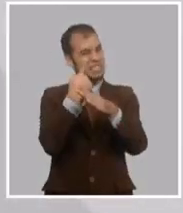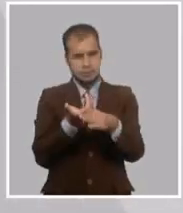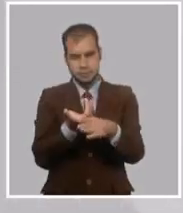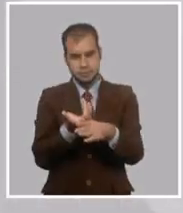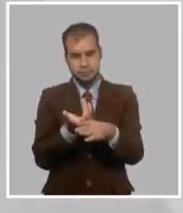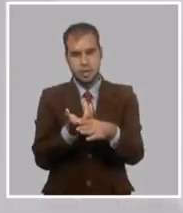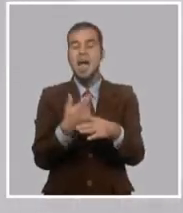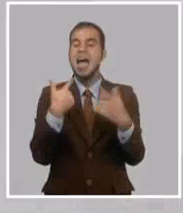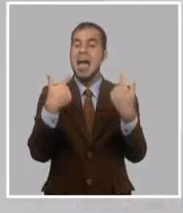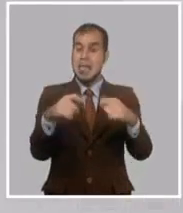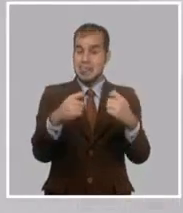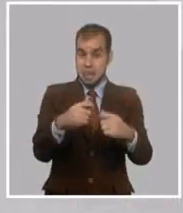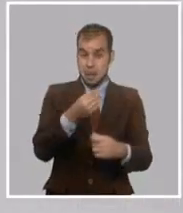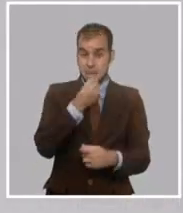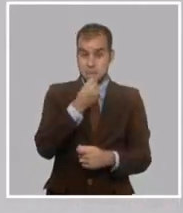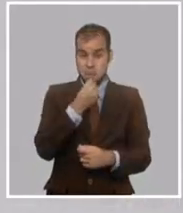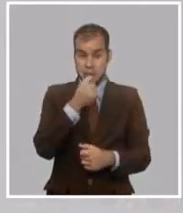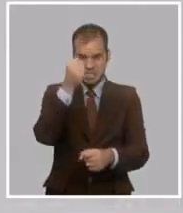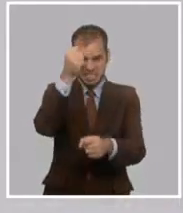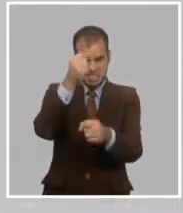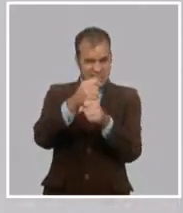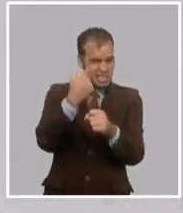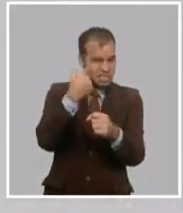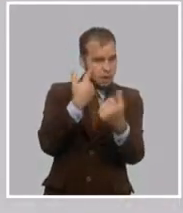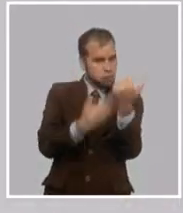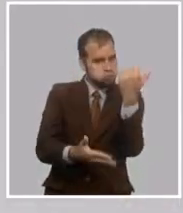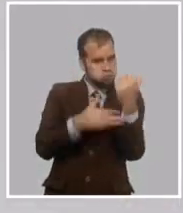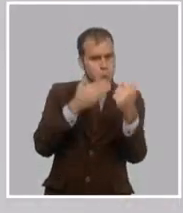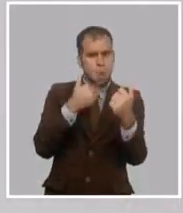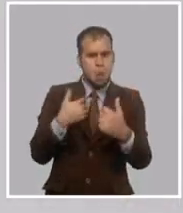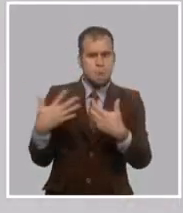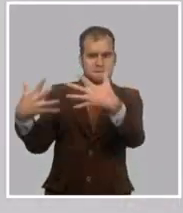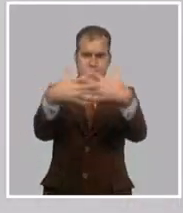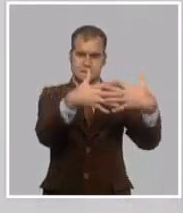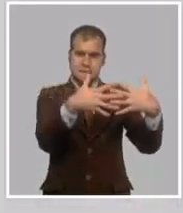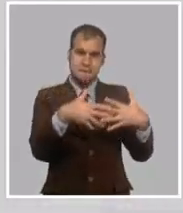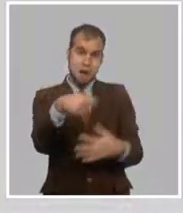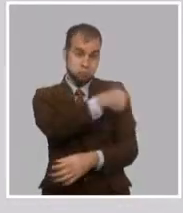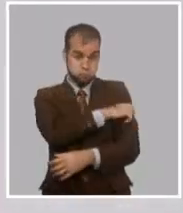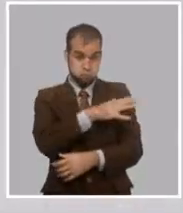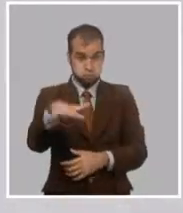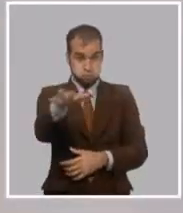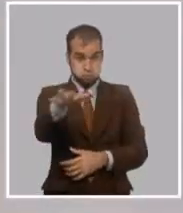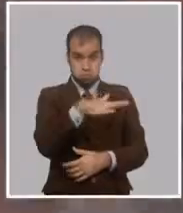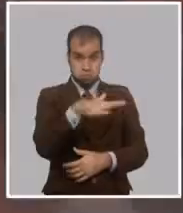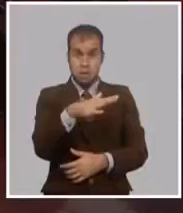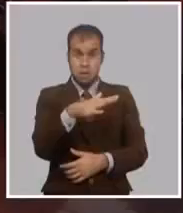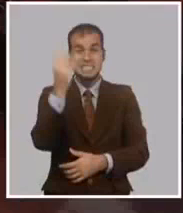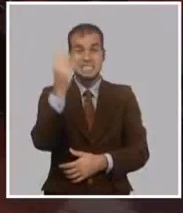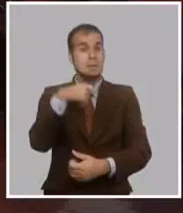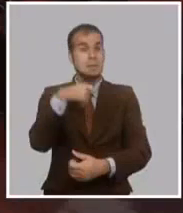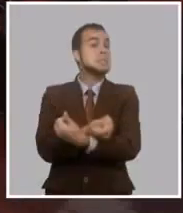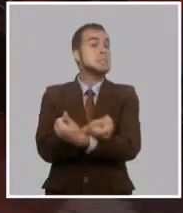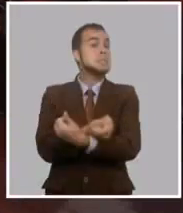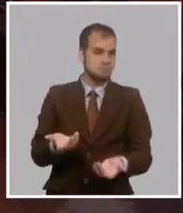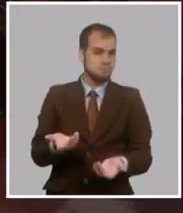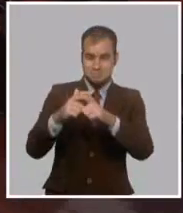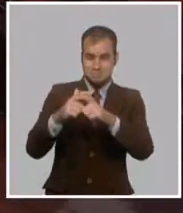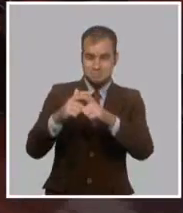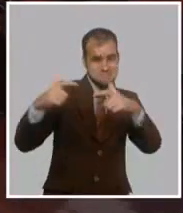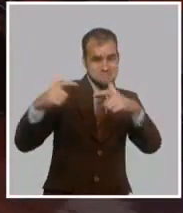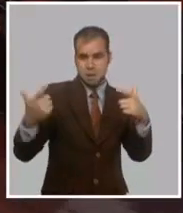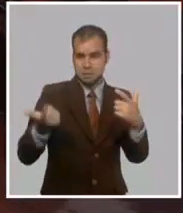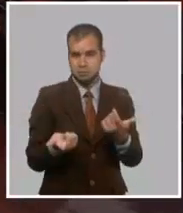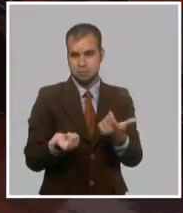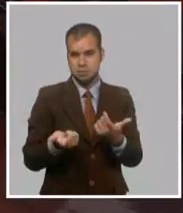vencer, por el orden del trabajo real y el equilibrio de las fuerzas sociales, los peligros de la libertad repentina en una sociedad compuesta para la esclavitud. Aquí